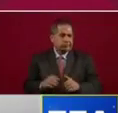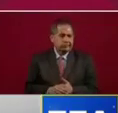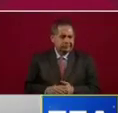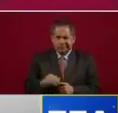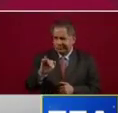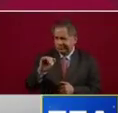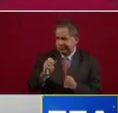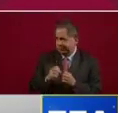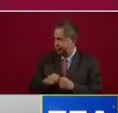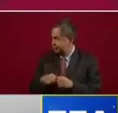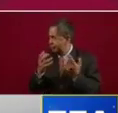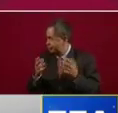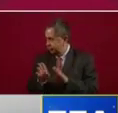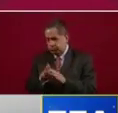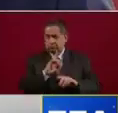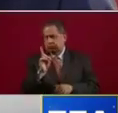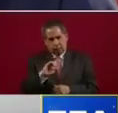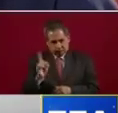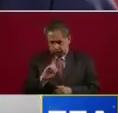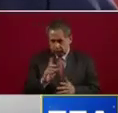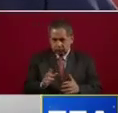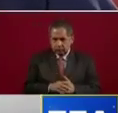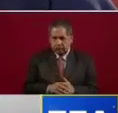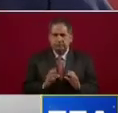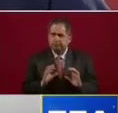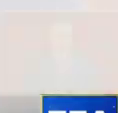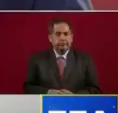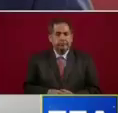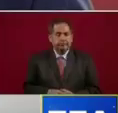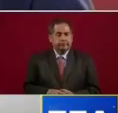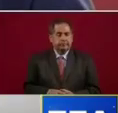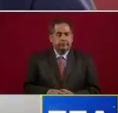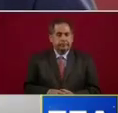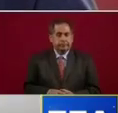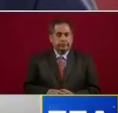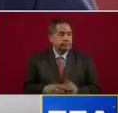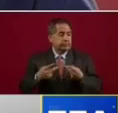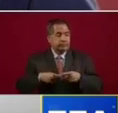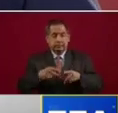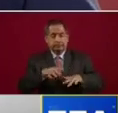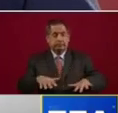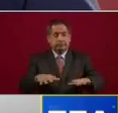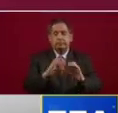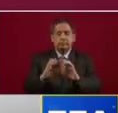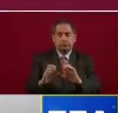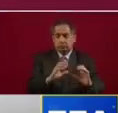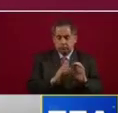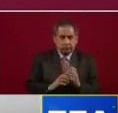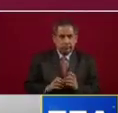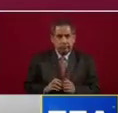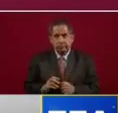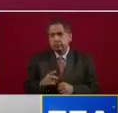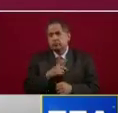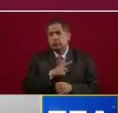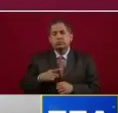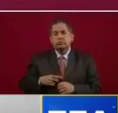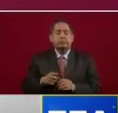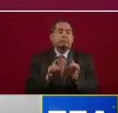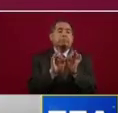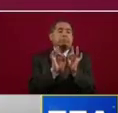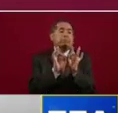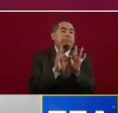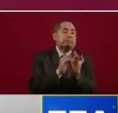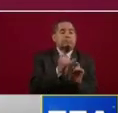esta impunidad nada más que hay que cuidar a la población no deben de haber los llamados daños